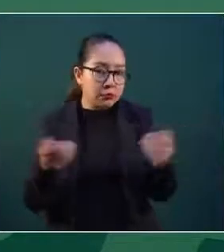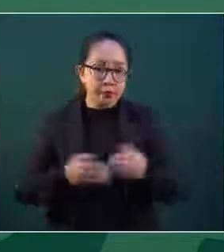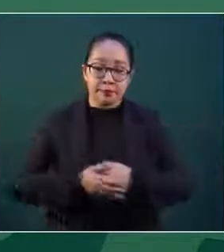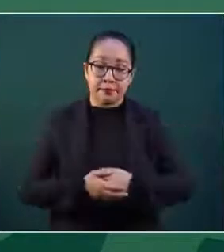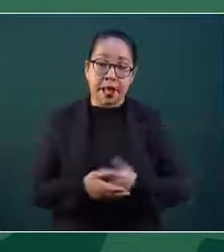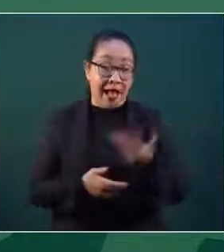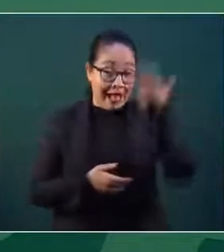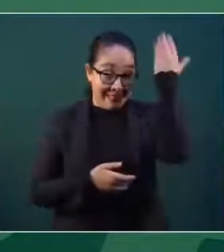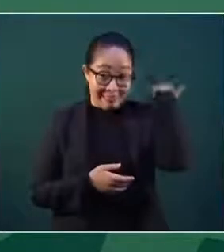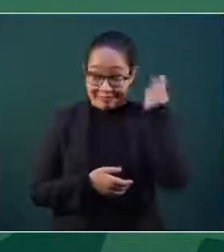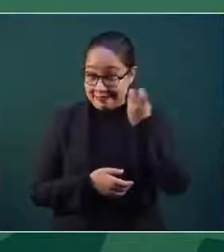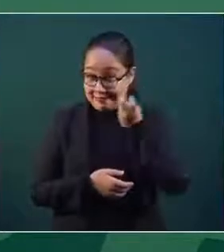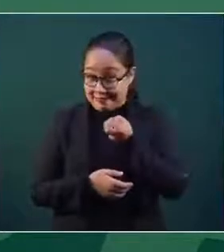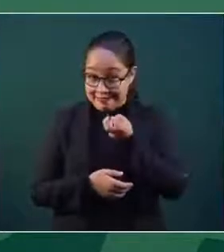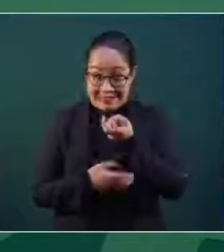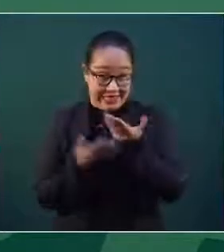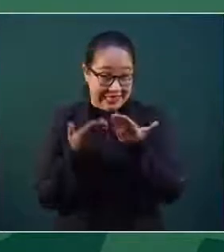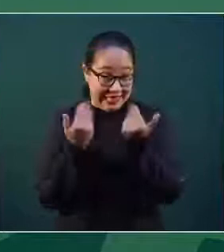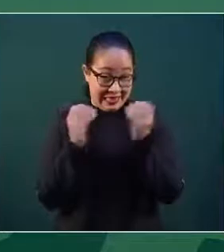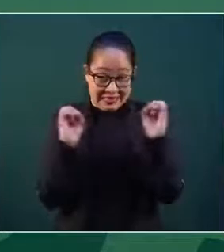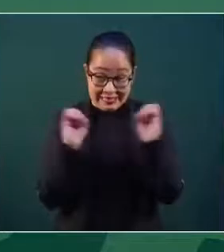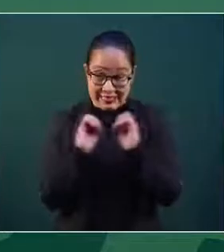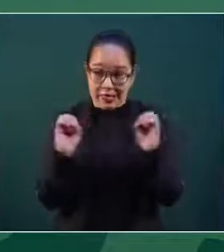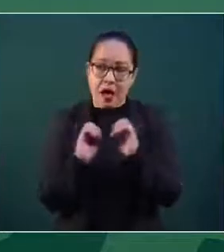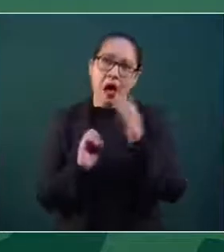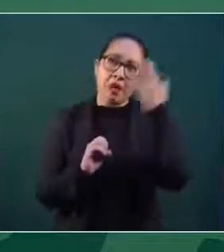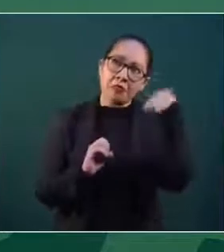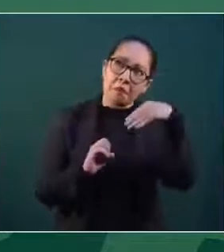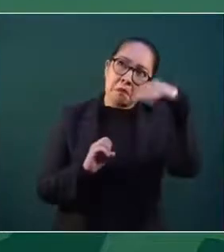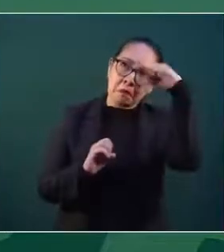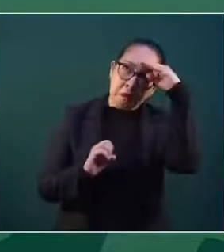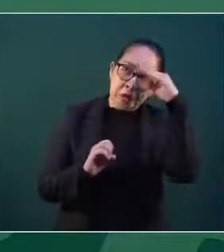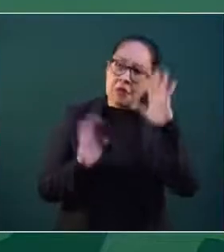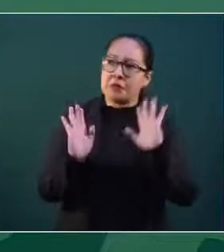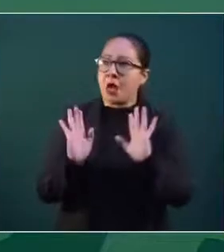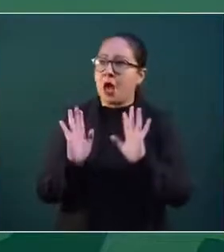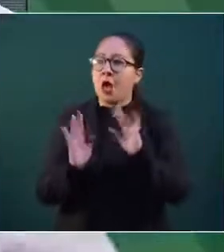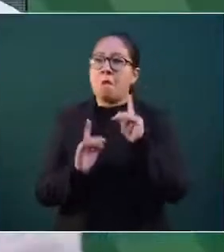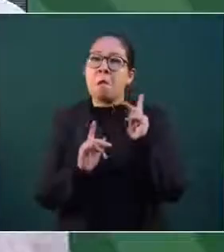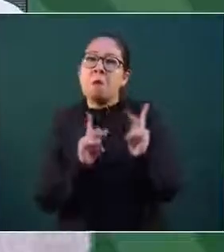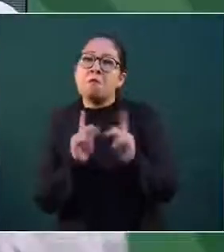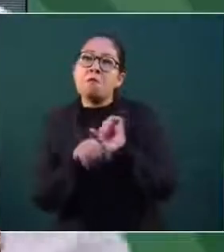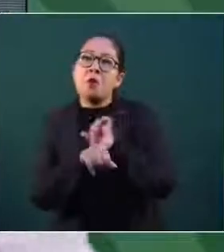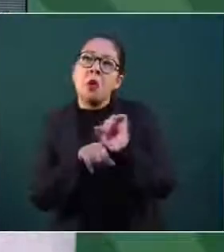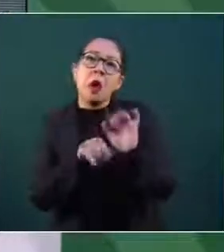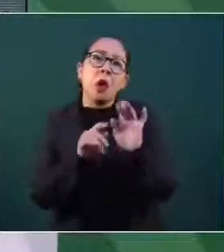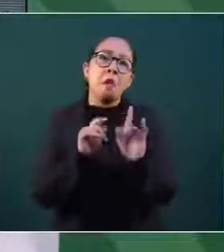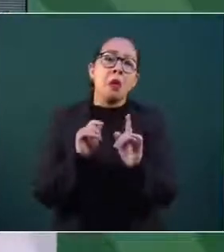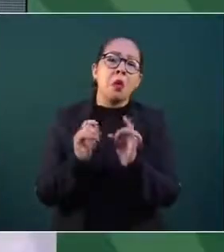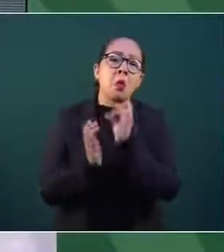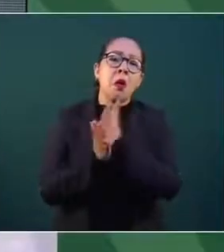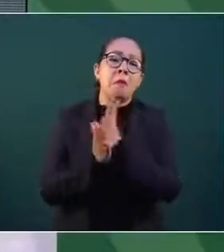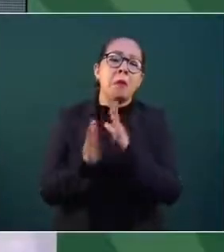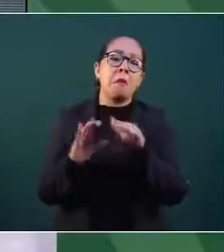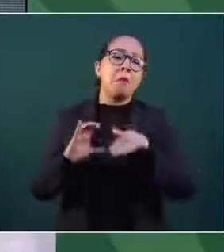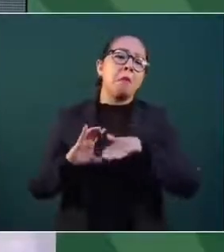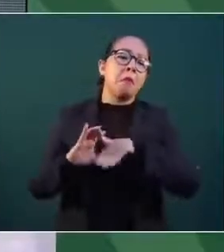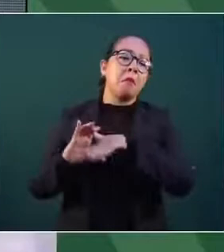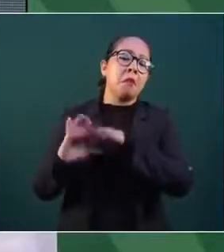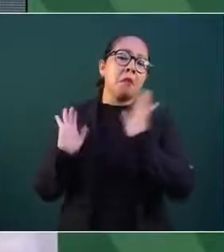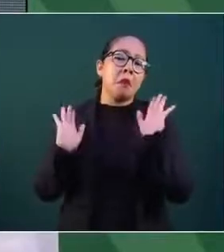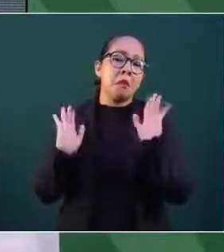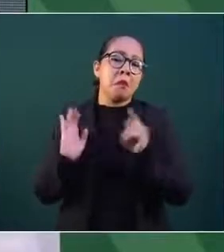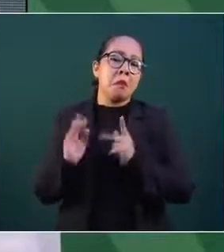No, se hablaba de consultas y de referéndum y de plebiscito, pero solo en el discurso, pura